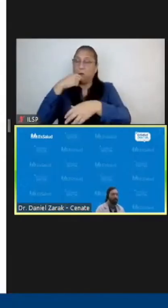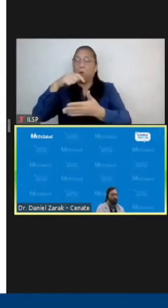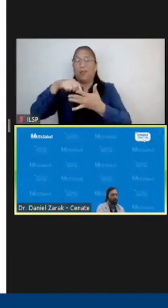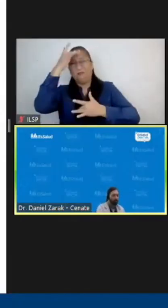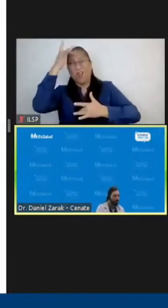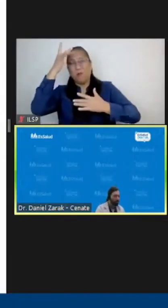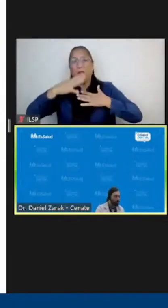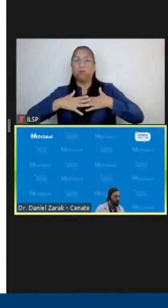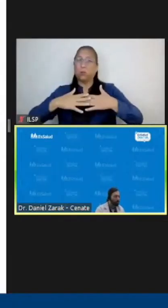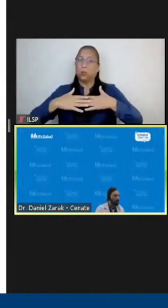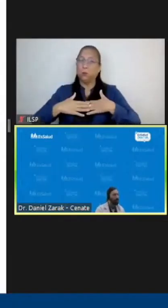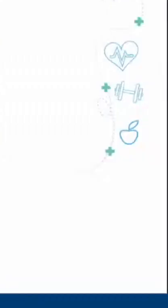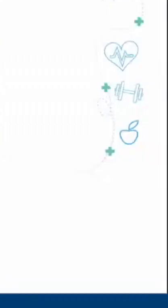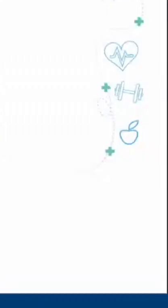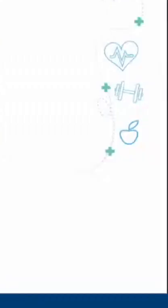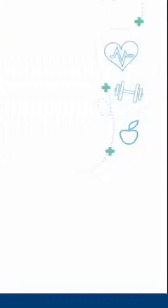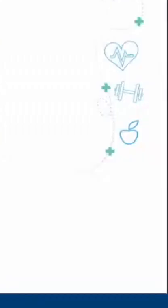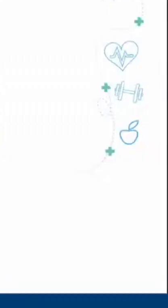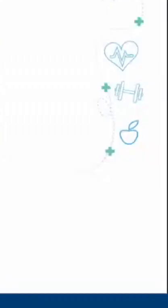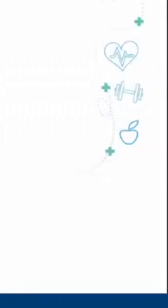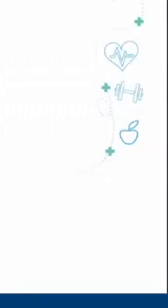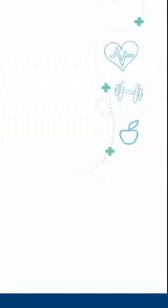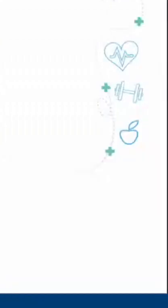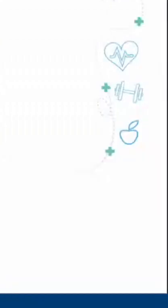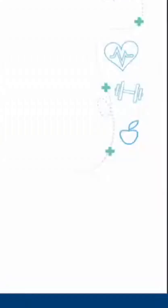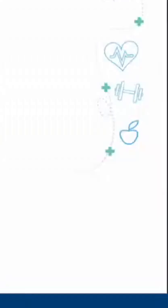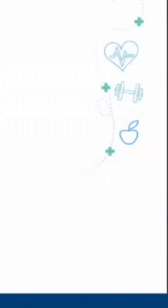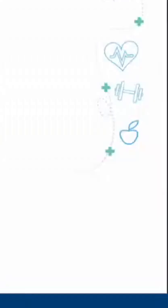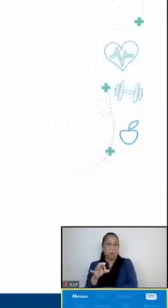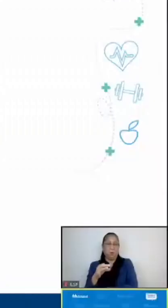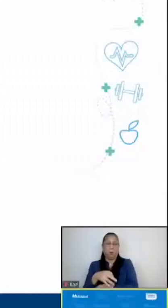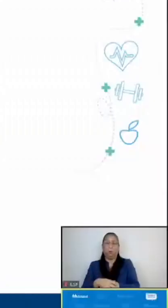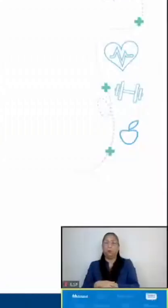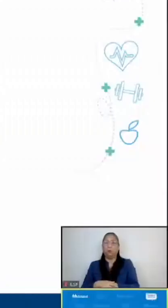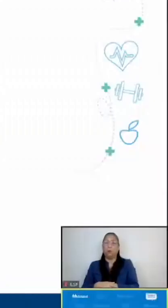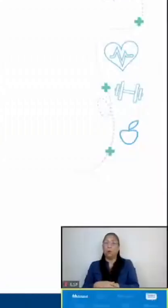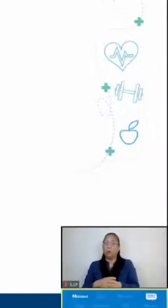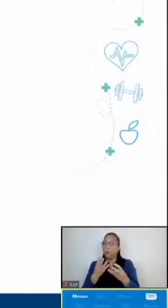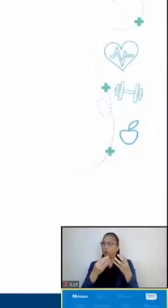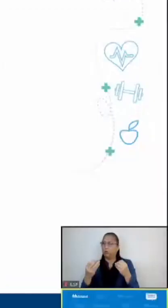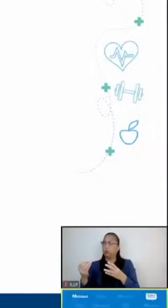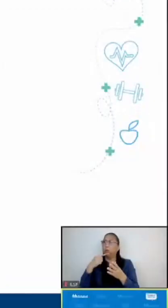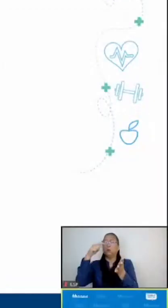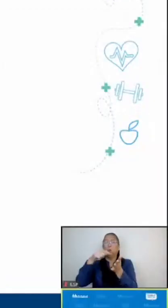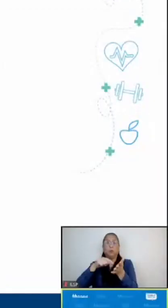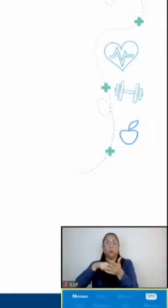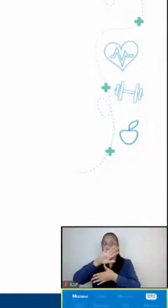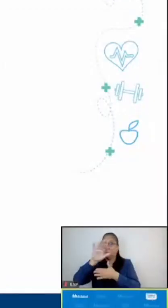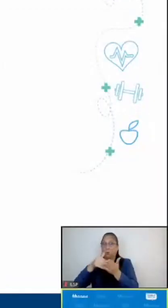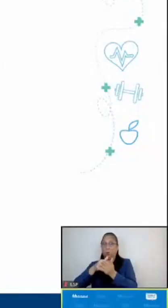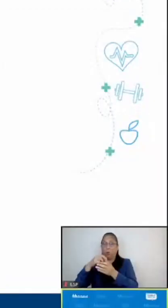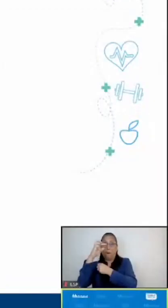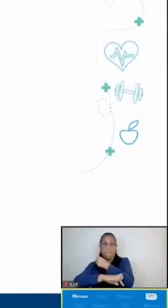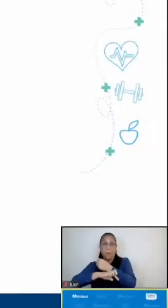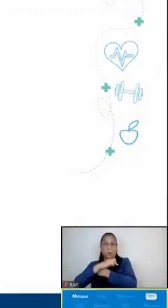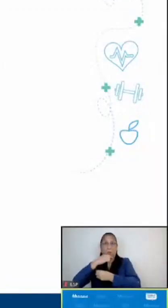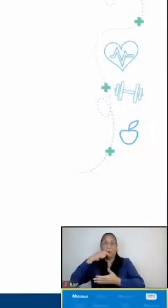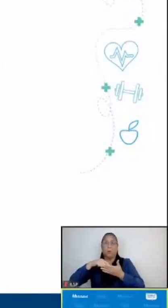Obviamente hay otras enfermedades muy comunes, ¿no? Pero casi siempre la mayor cantidad de atenciones en todos los países es una infección de la vía